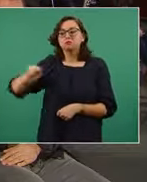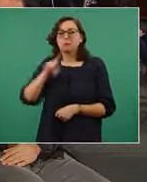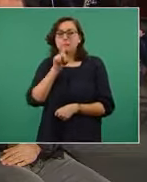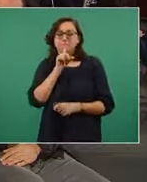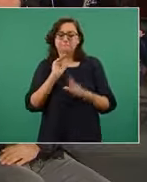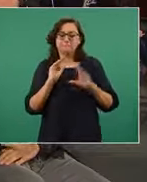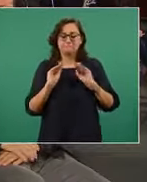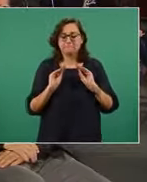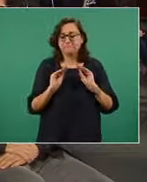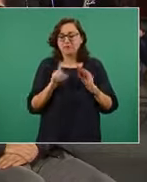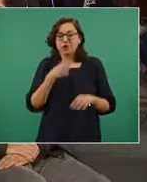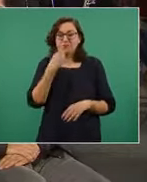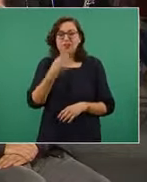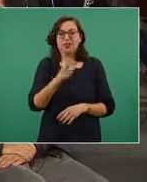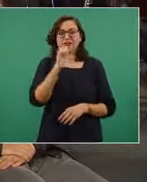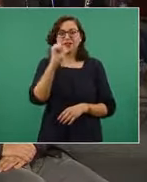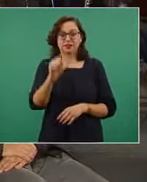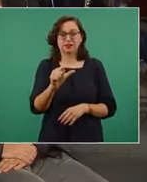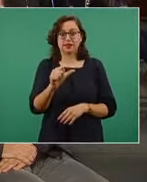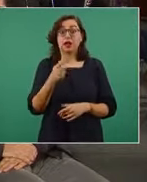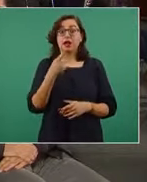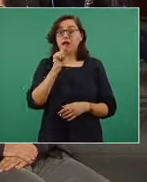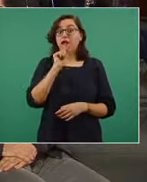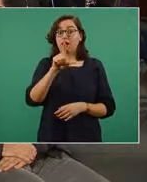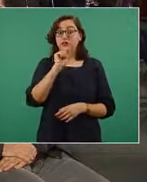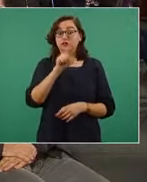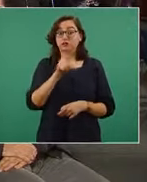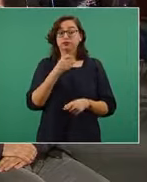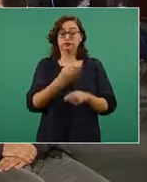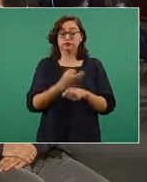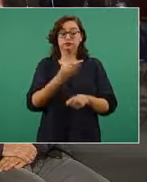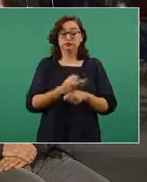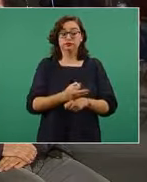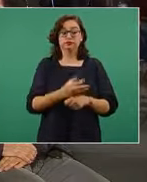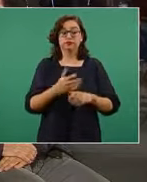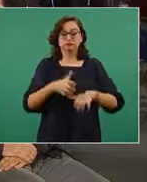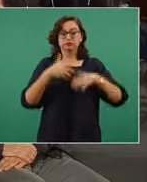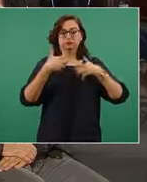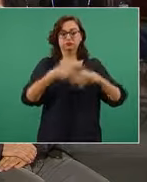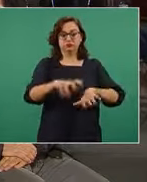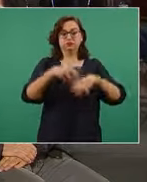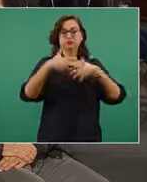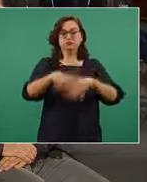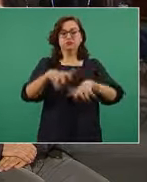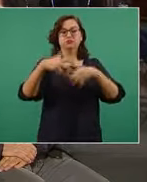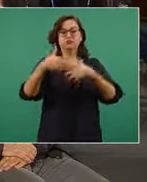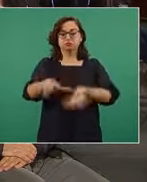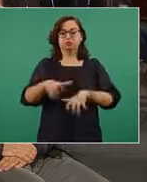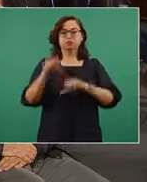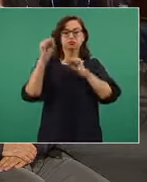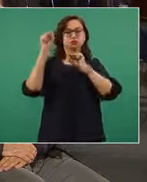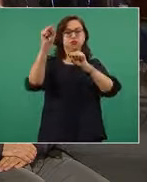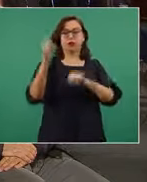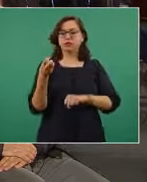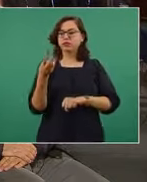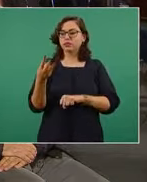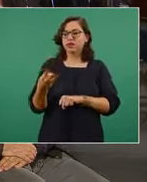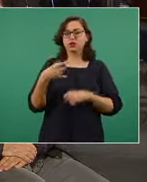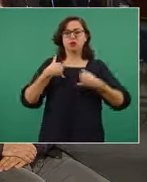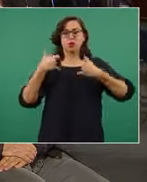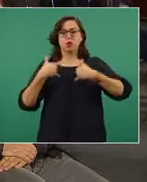hay familiares en las calles manifestándose por la muerte de tres hermanos, se fue a ver un partido de fútbol. Un gobernador que